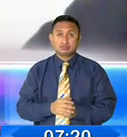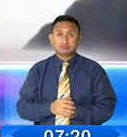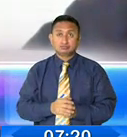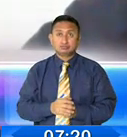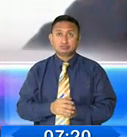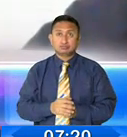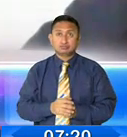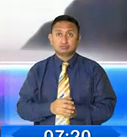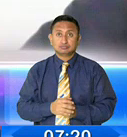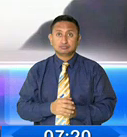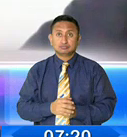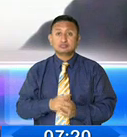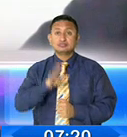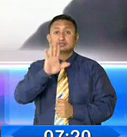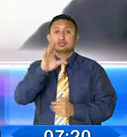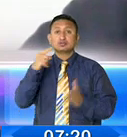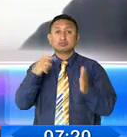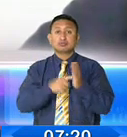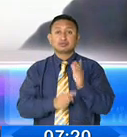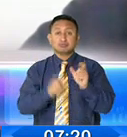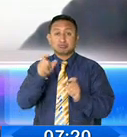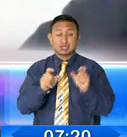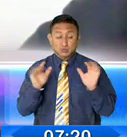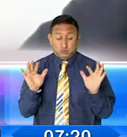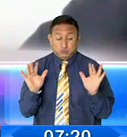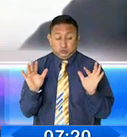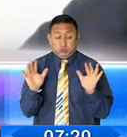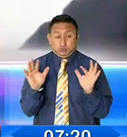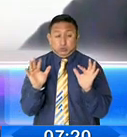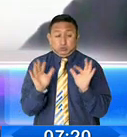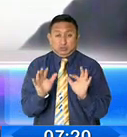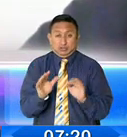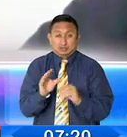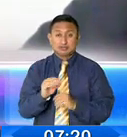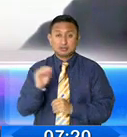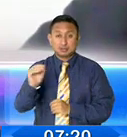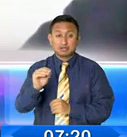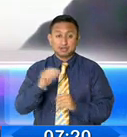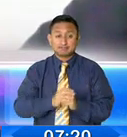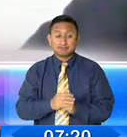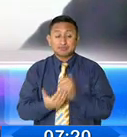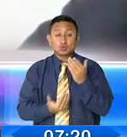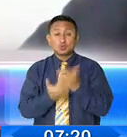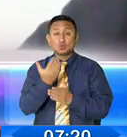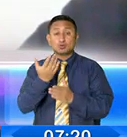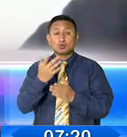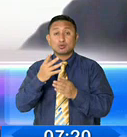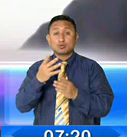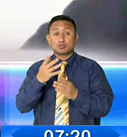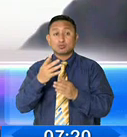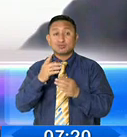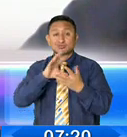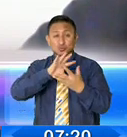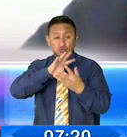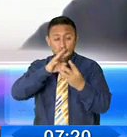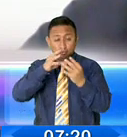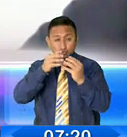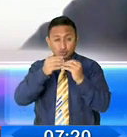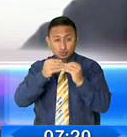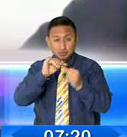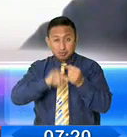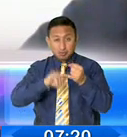y las más de 5.000 aglomeraciones que se han reportado con las nuevas variantes que se están volviendo prevalentes,